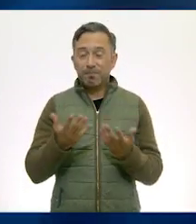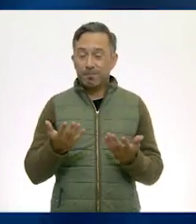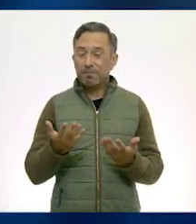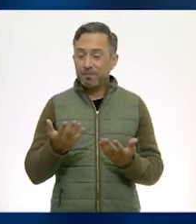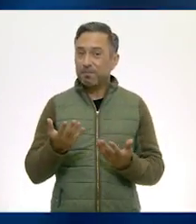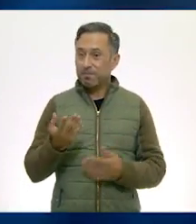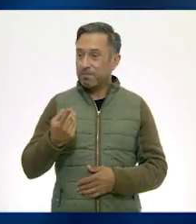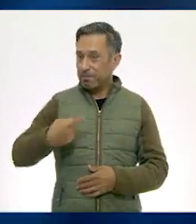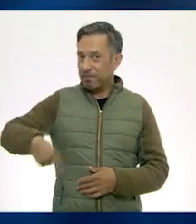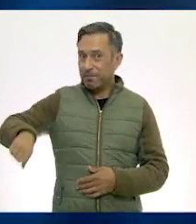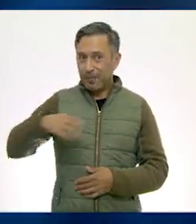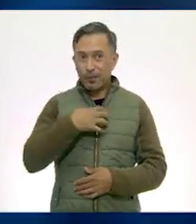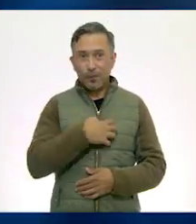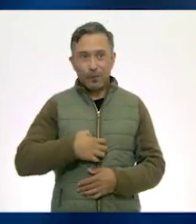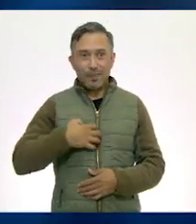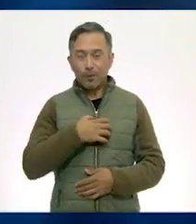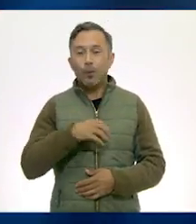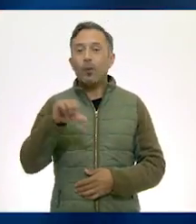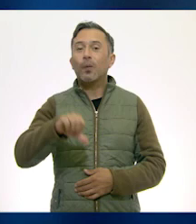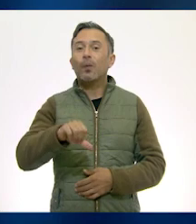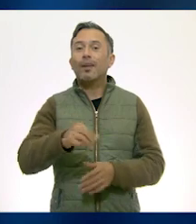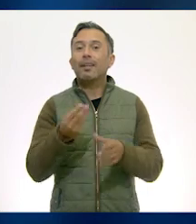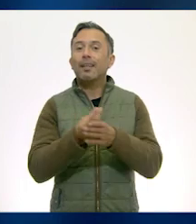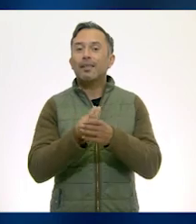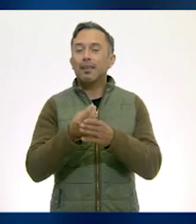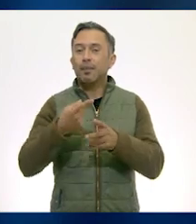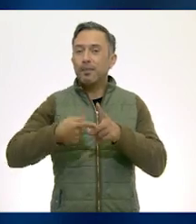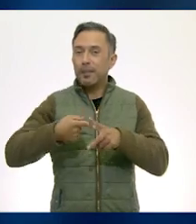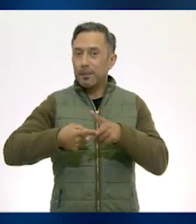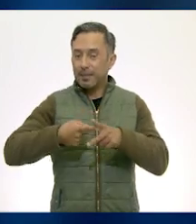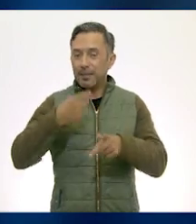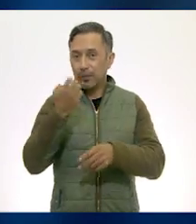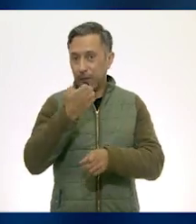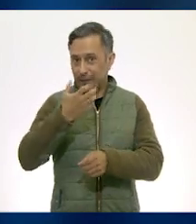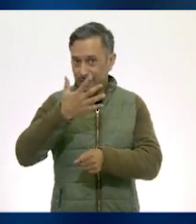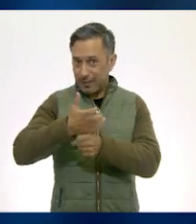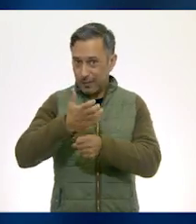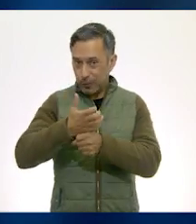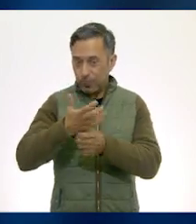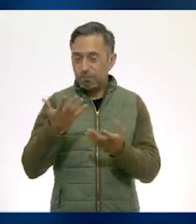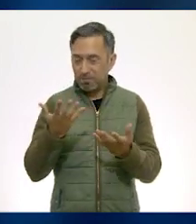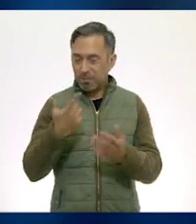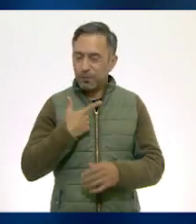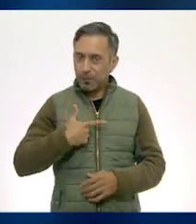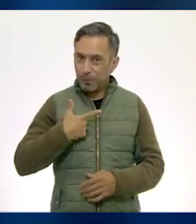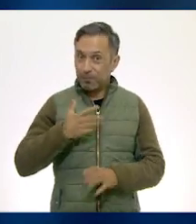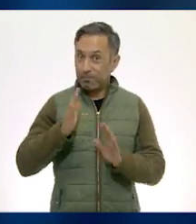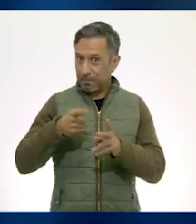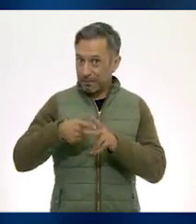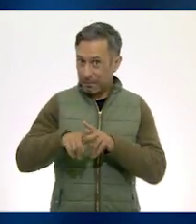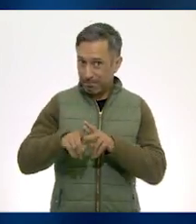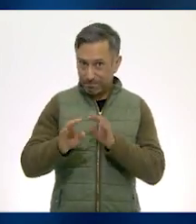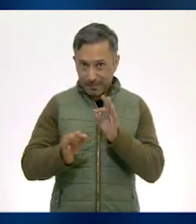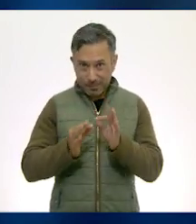el gusto de estar con ustedes en esta clase de matemáticas de quinto grado. Así que empecemos, ¿listos?